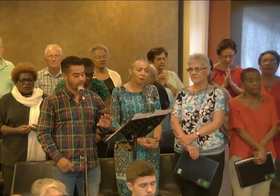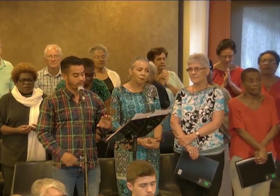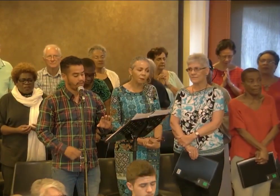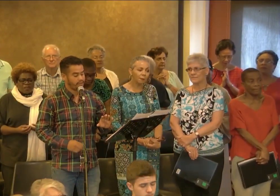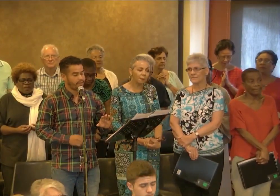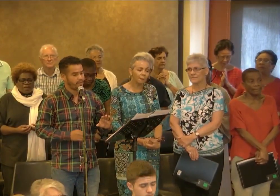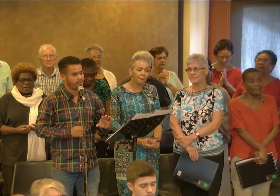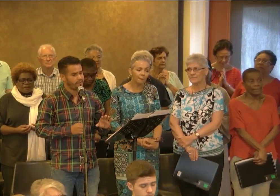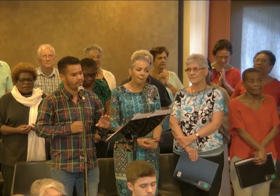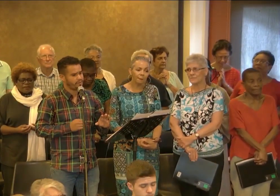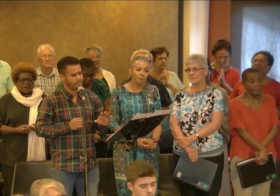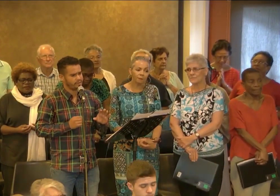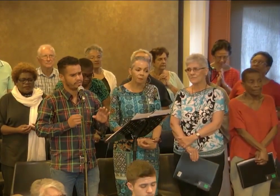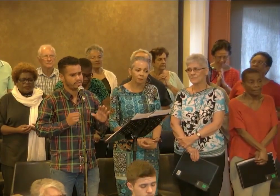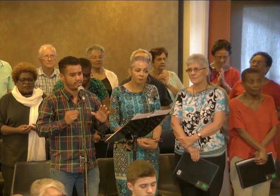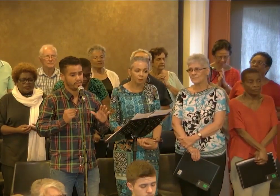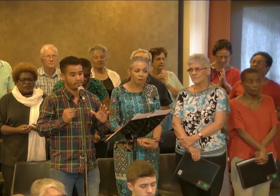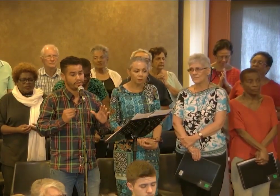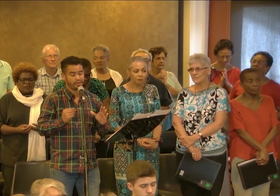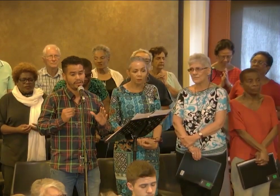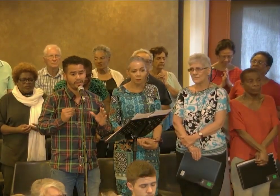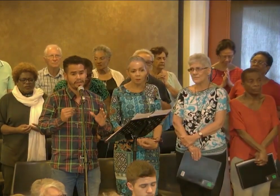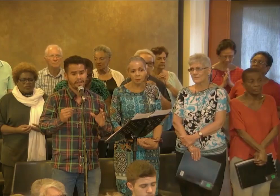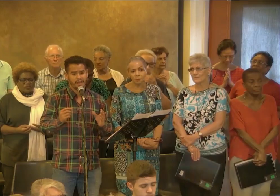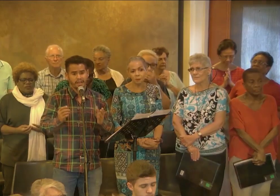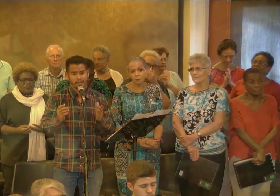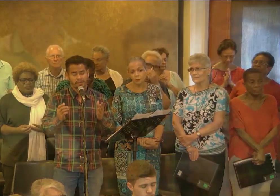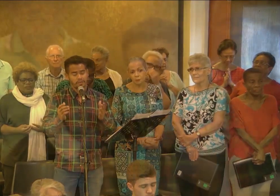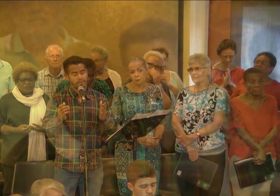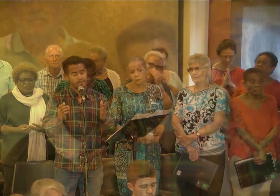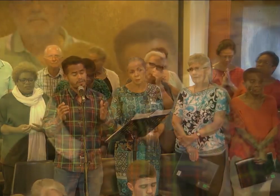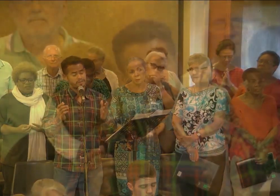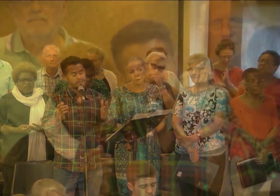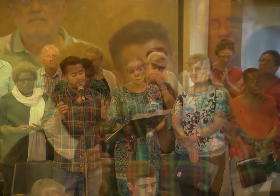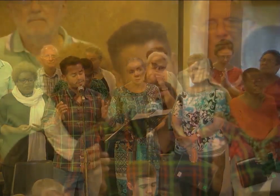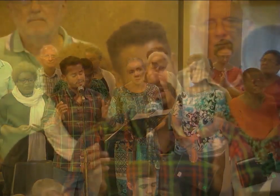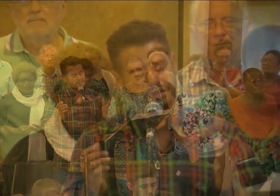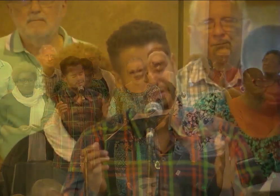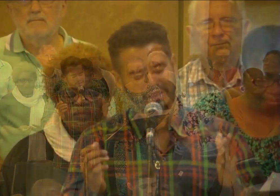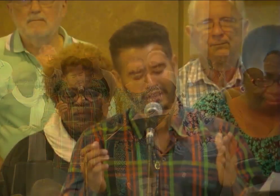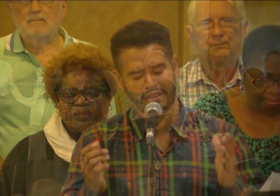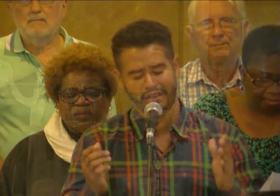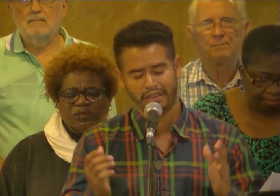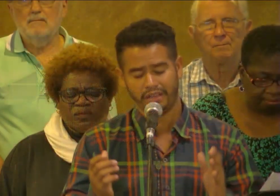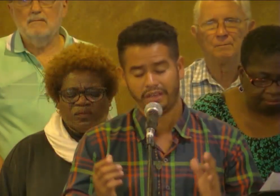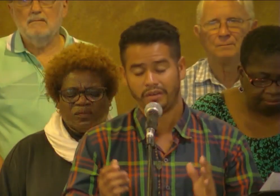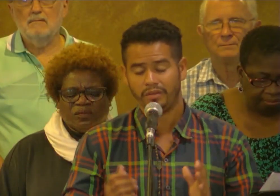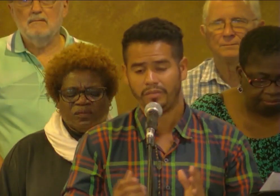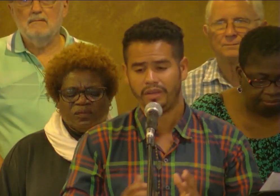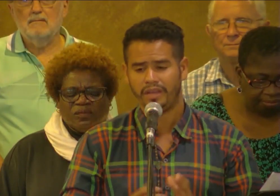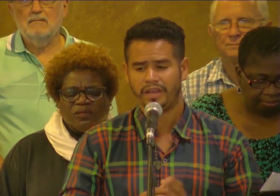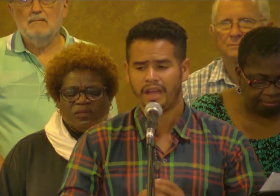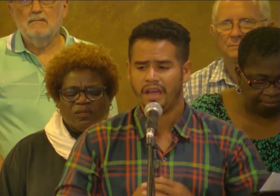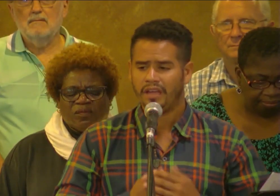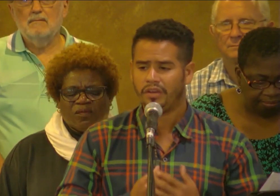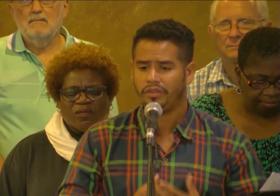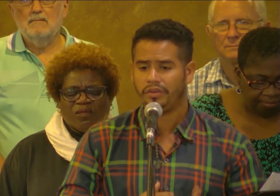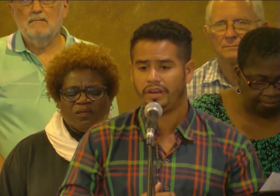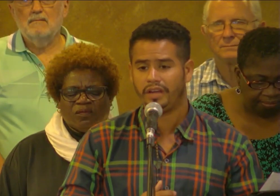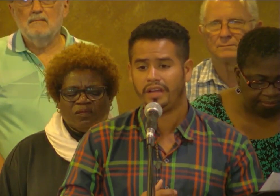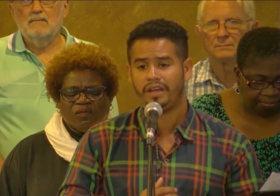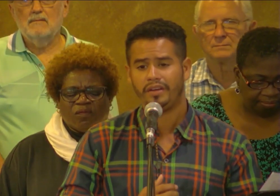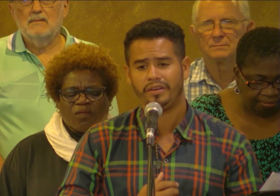Un ateo que consiguió creer, y un hambriento hoy tiene de comer, y